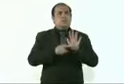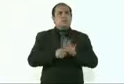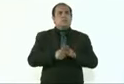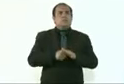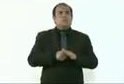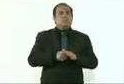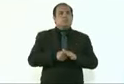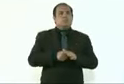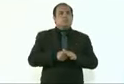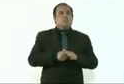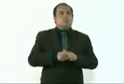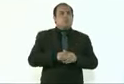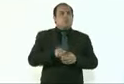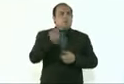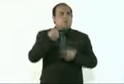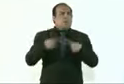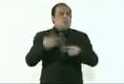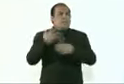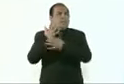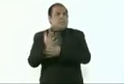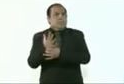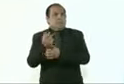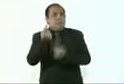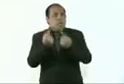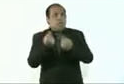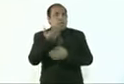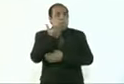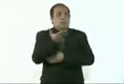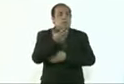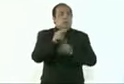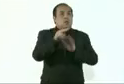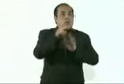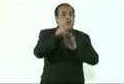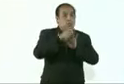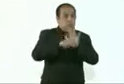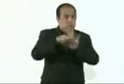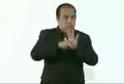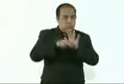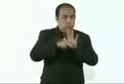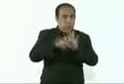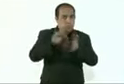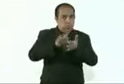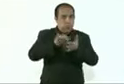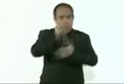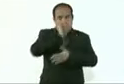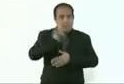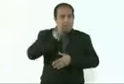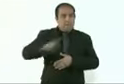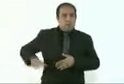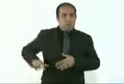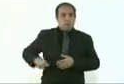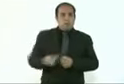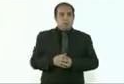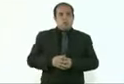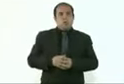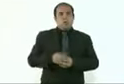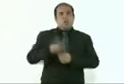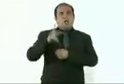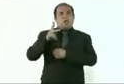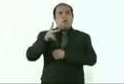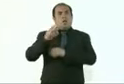de una persona que dice que alguien le pidió en un video agradecerle a la jefa de gobierno por una pipa de